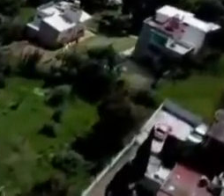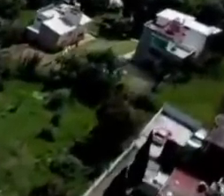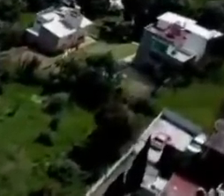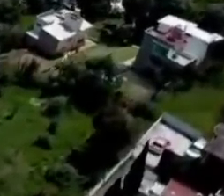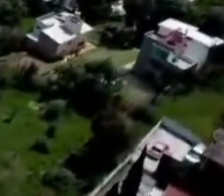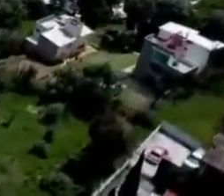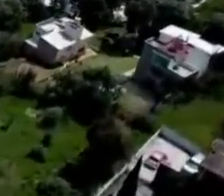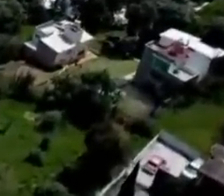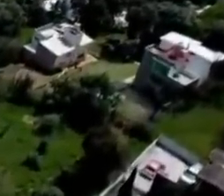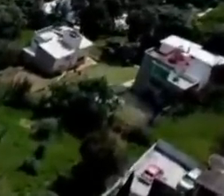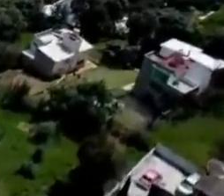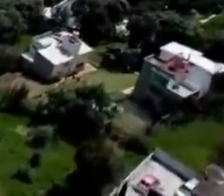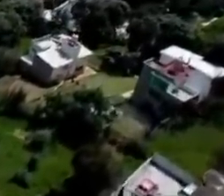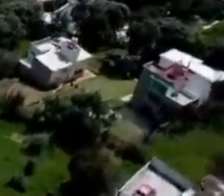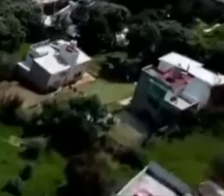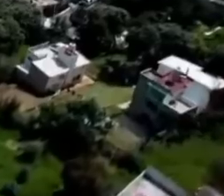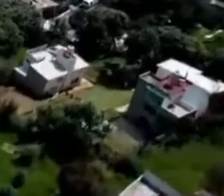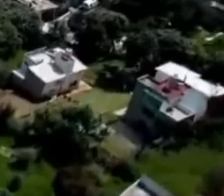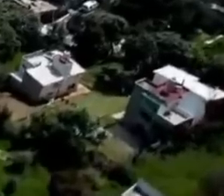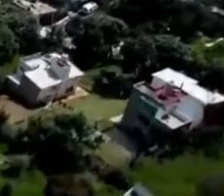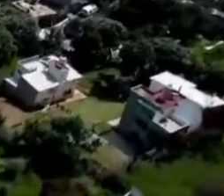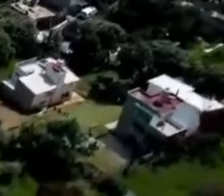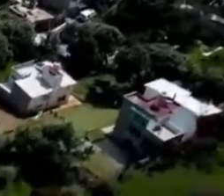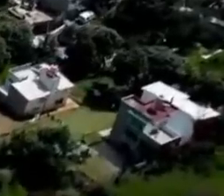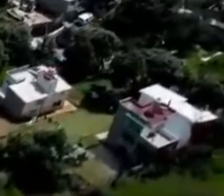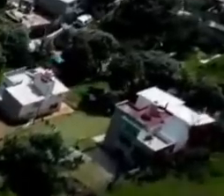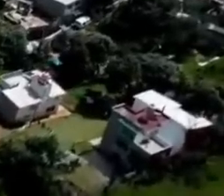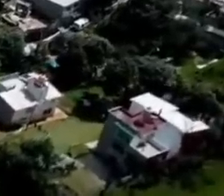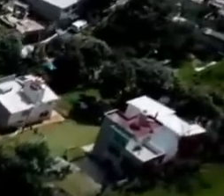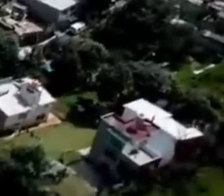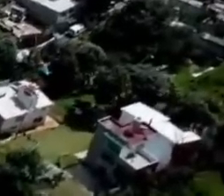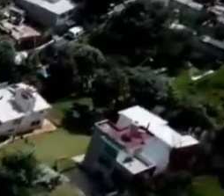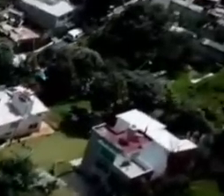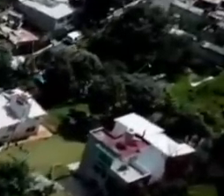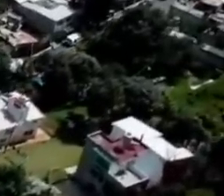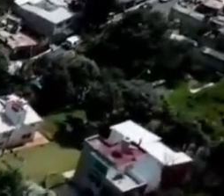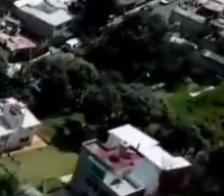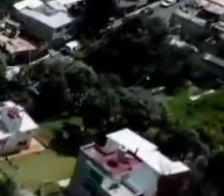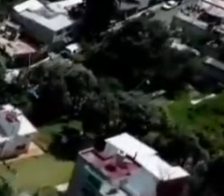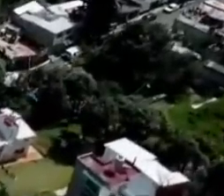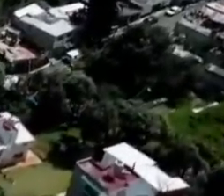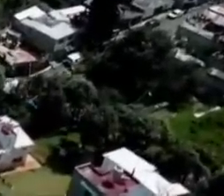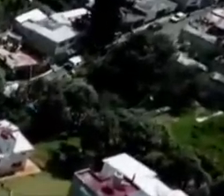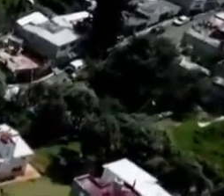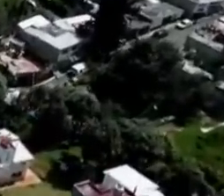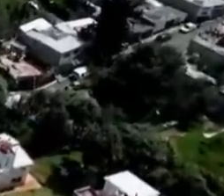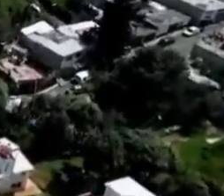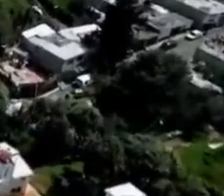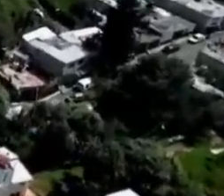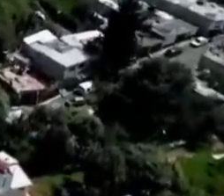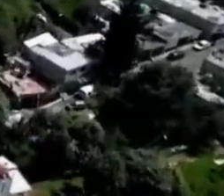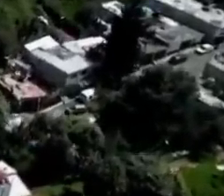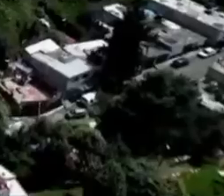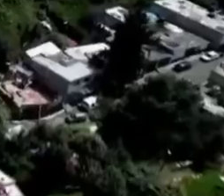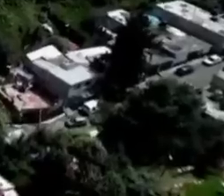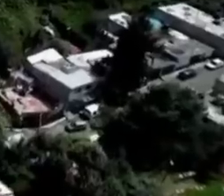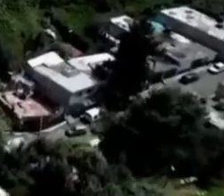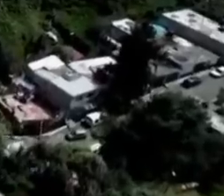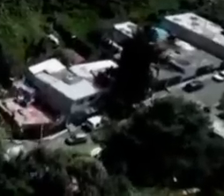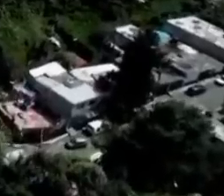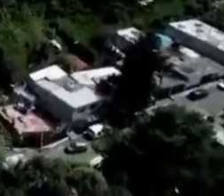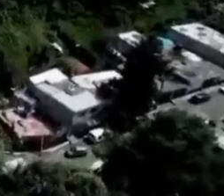metros, además de contar con 2 carriles. Ante esta inauguración, Adrián